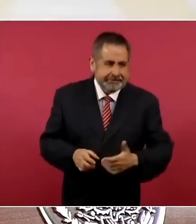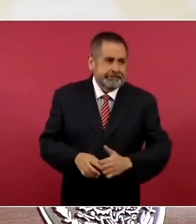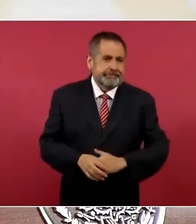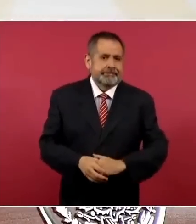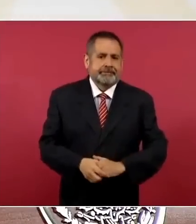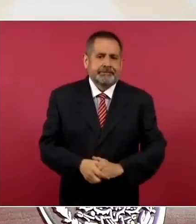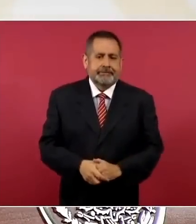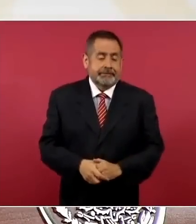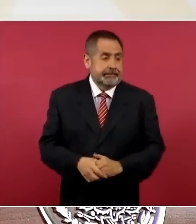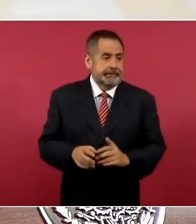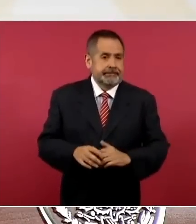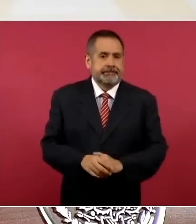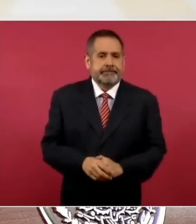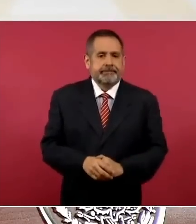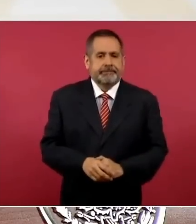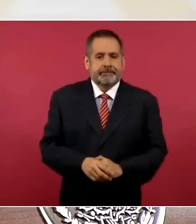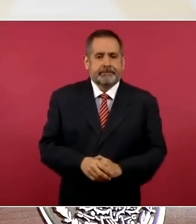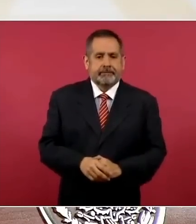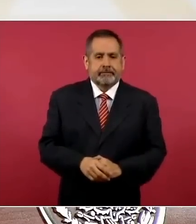Bueno,